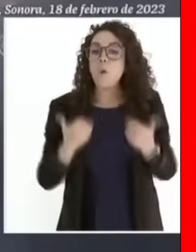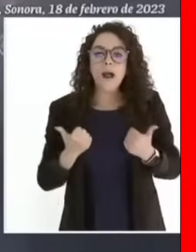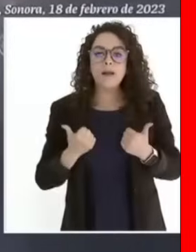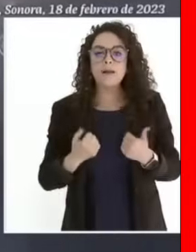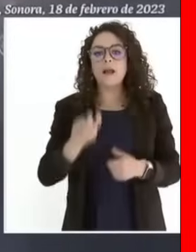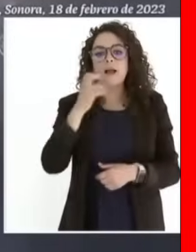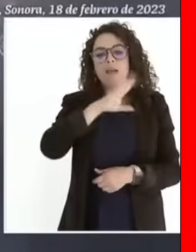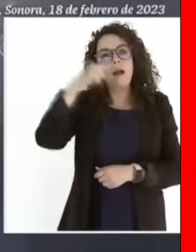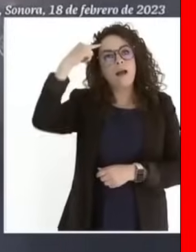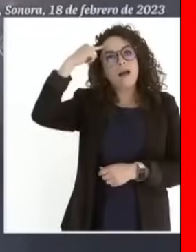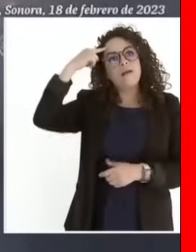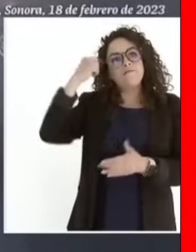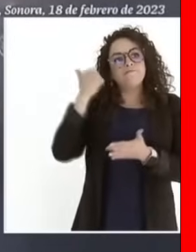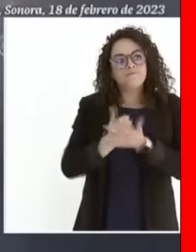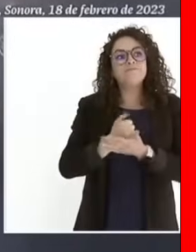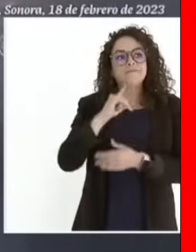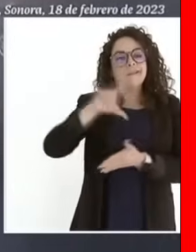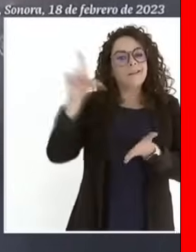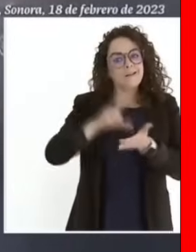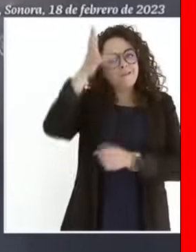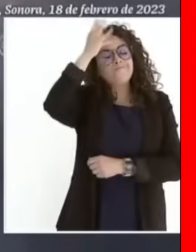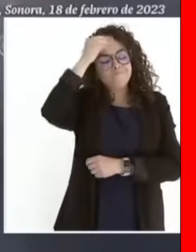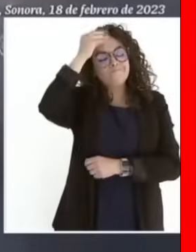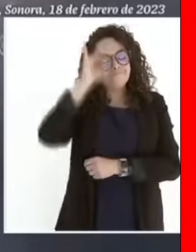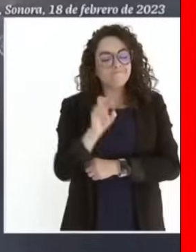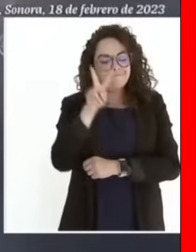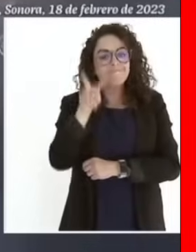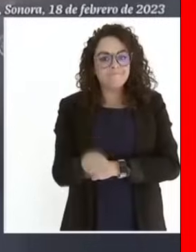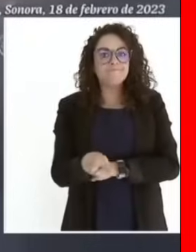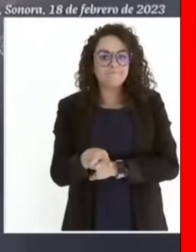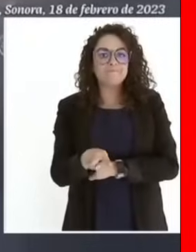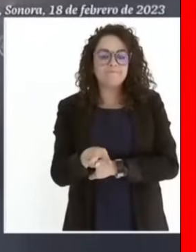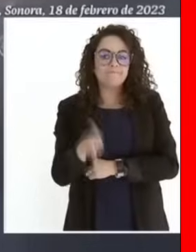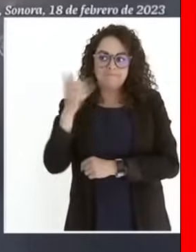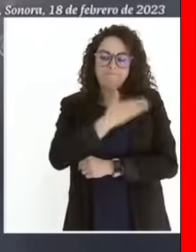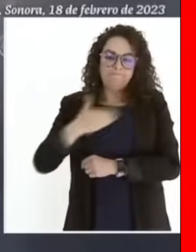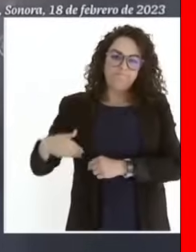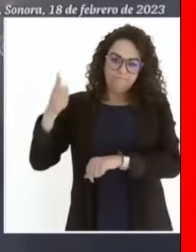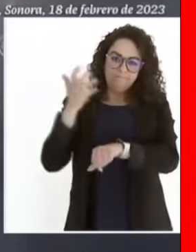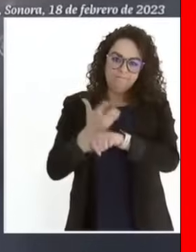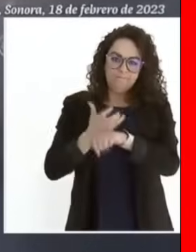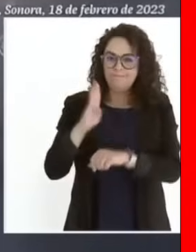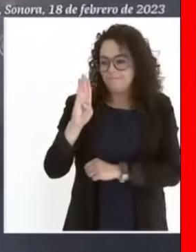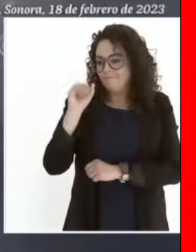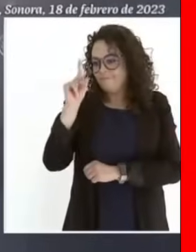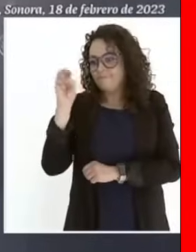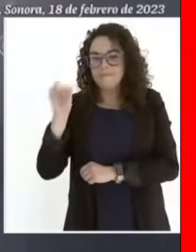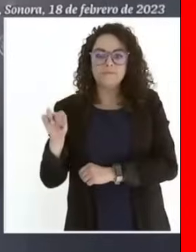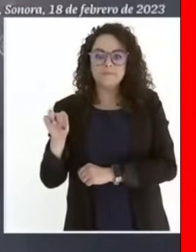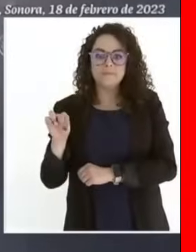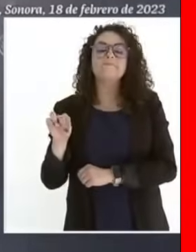fue una buena decisión del presidente biden a que ya establezcan